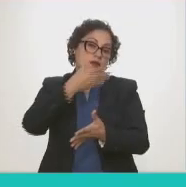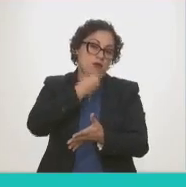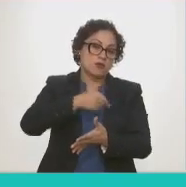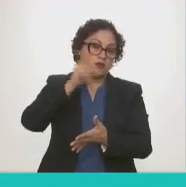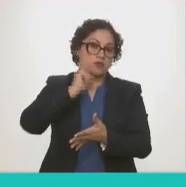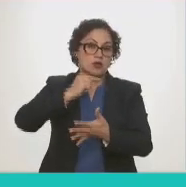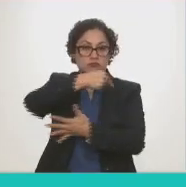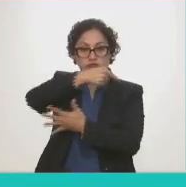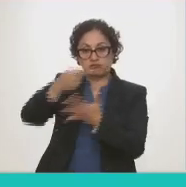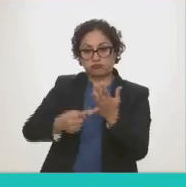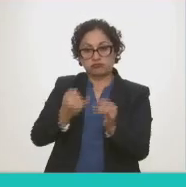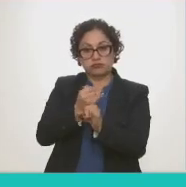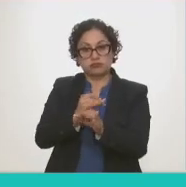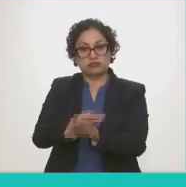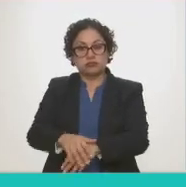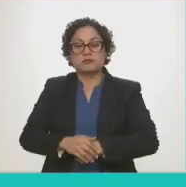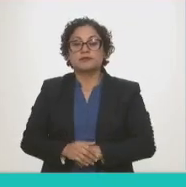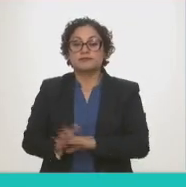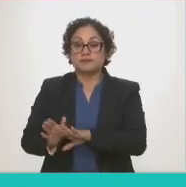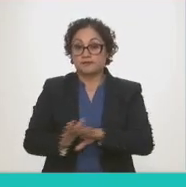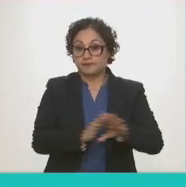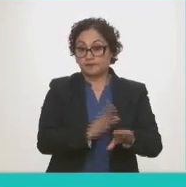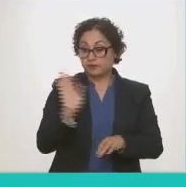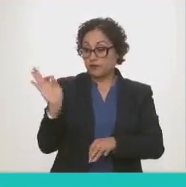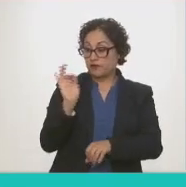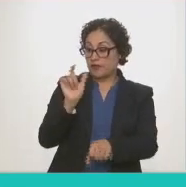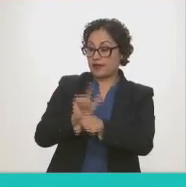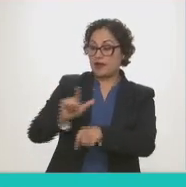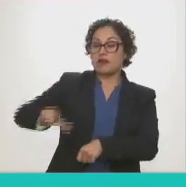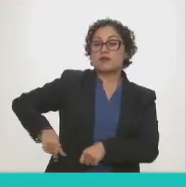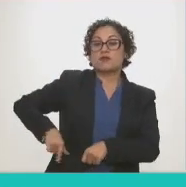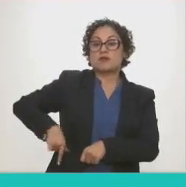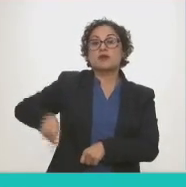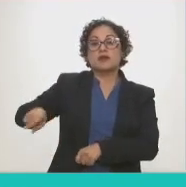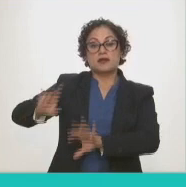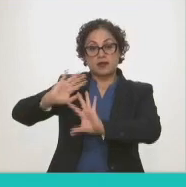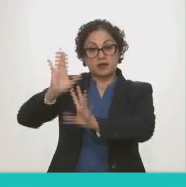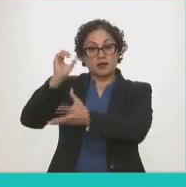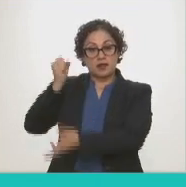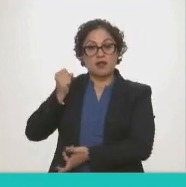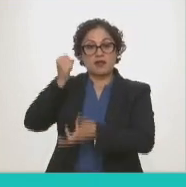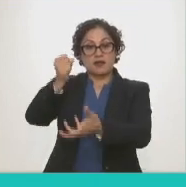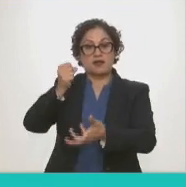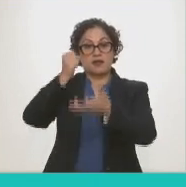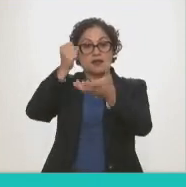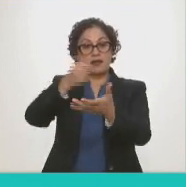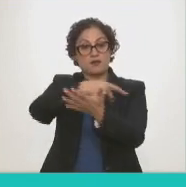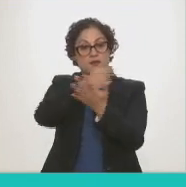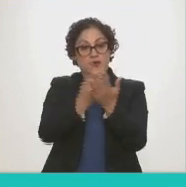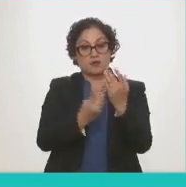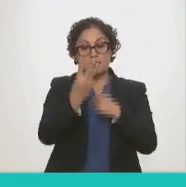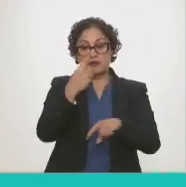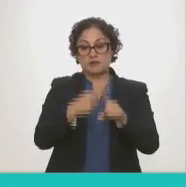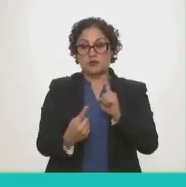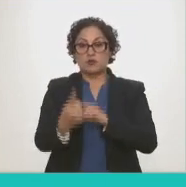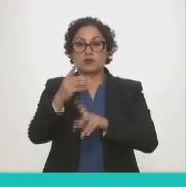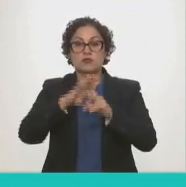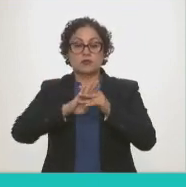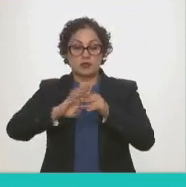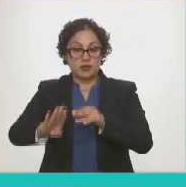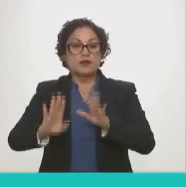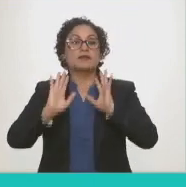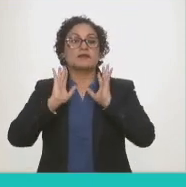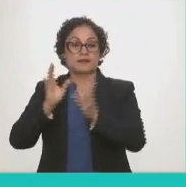cabe precisar que el Gobierno Federal ha destinado recursos públicos al programa tres por uno migrante ya que este